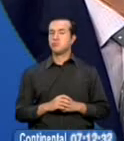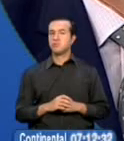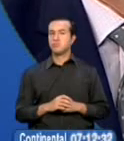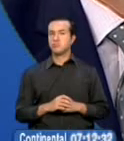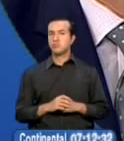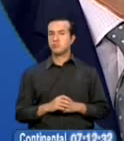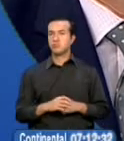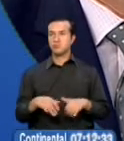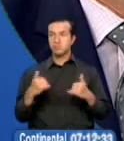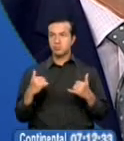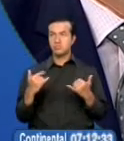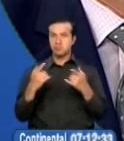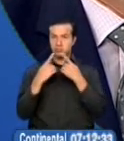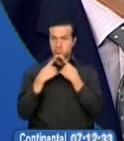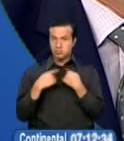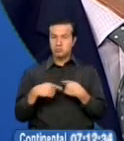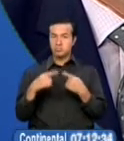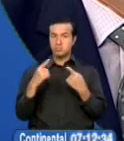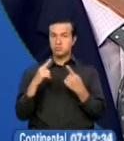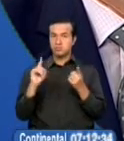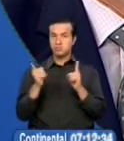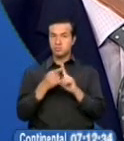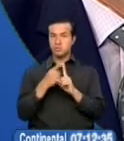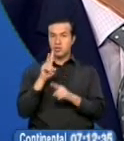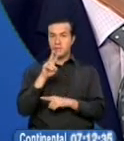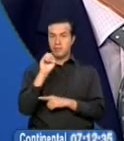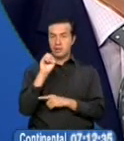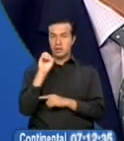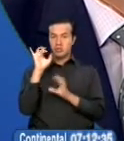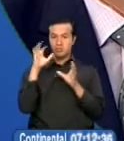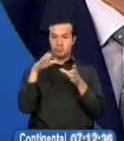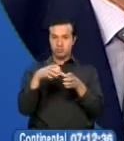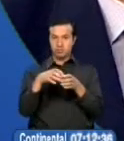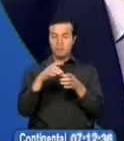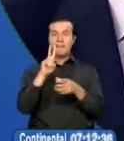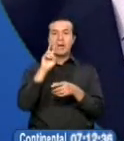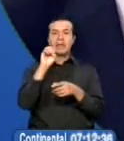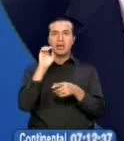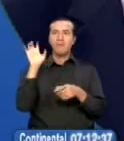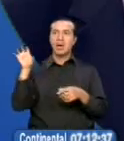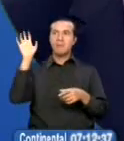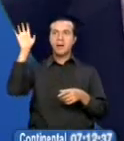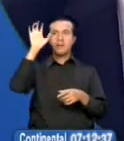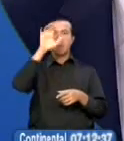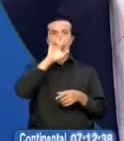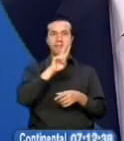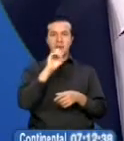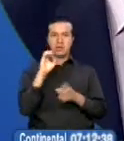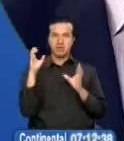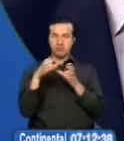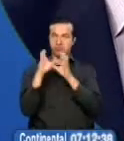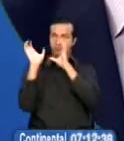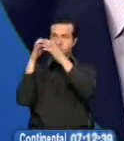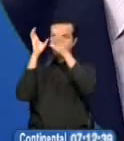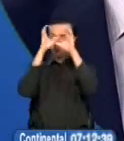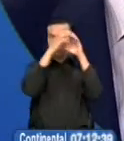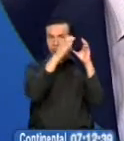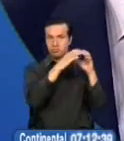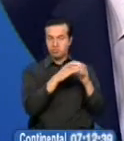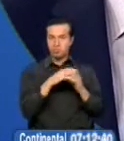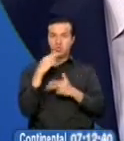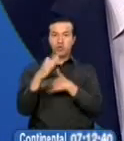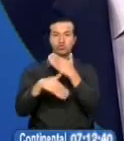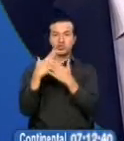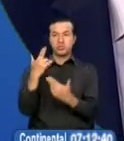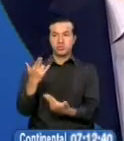básicamente en este momento lo que tenemos conocimiento es que serán 20 sitios de concentración de las FARC y el proceso de entrega de